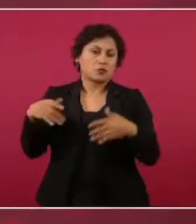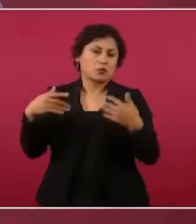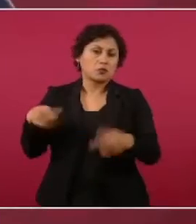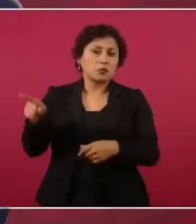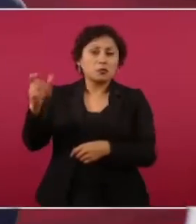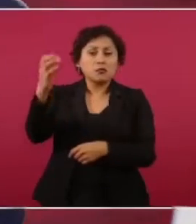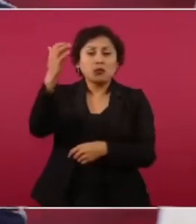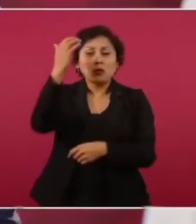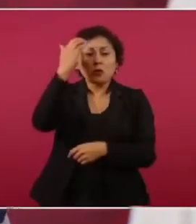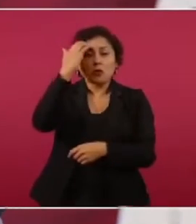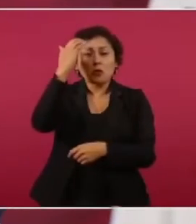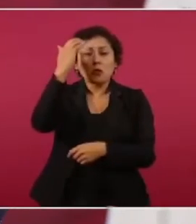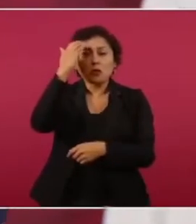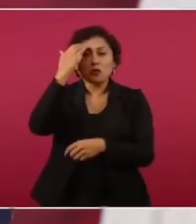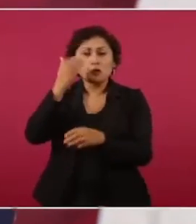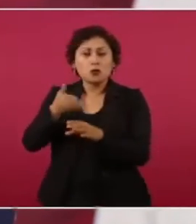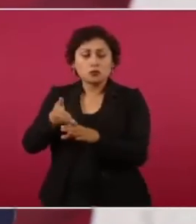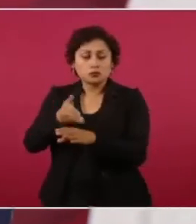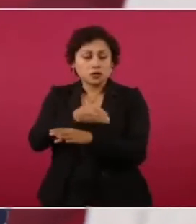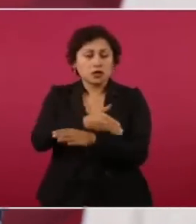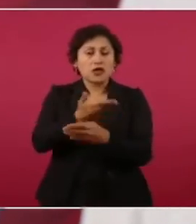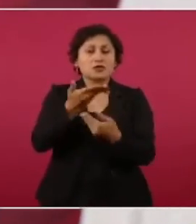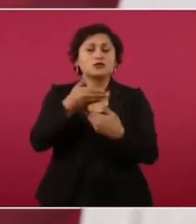conocedores de la literatura rusa,